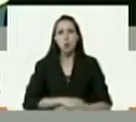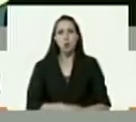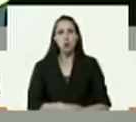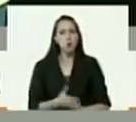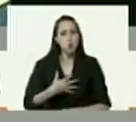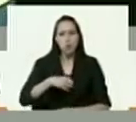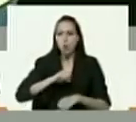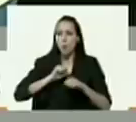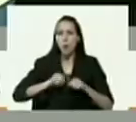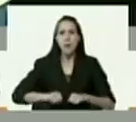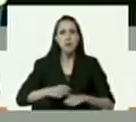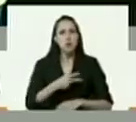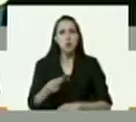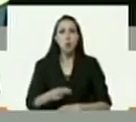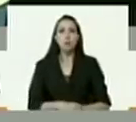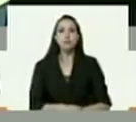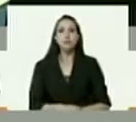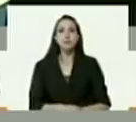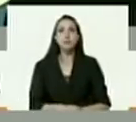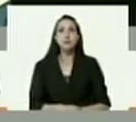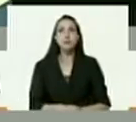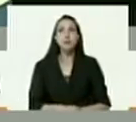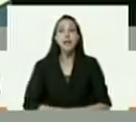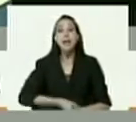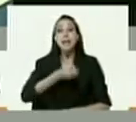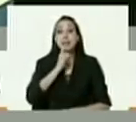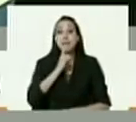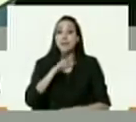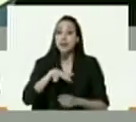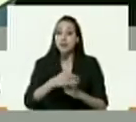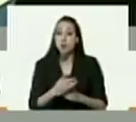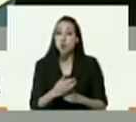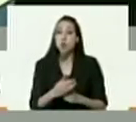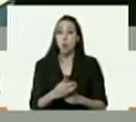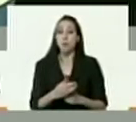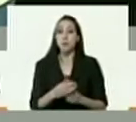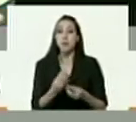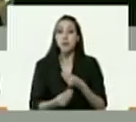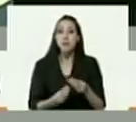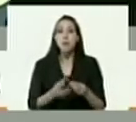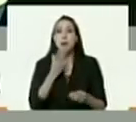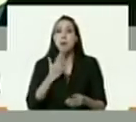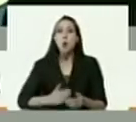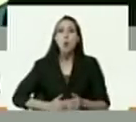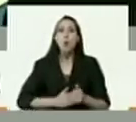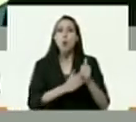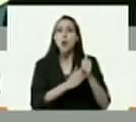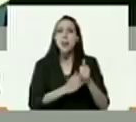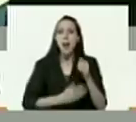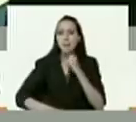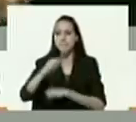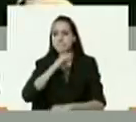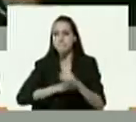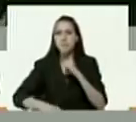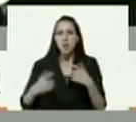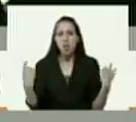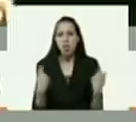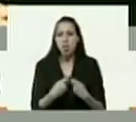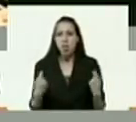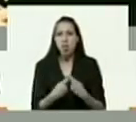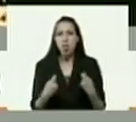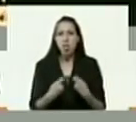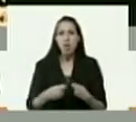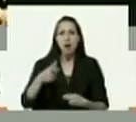En esta circunstancia, donde difícilmente un liderazgo pudiese haber evitado un conflicto civil, un